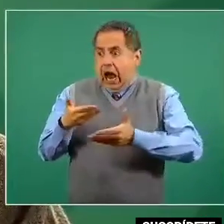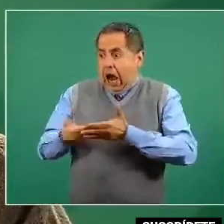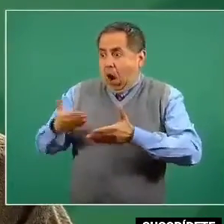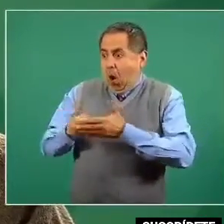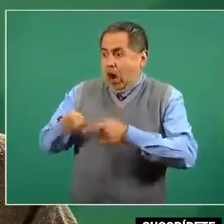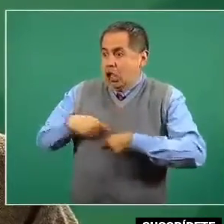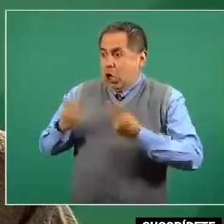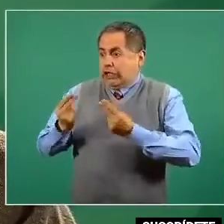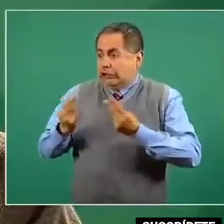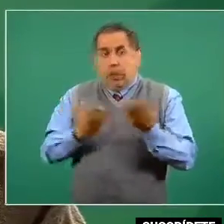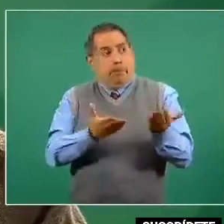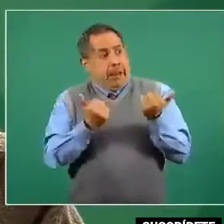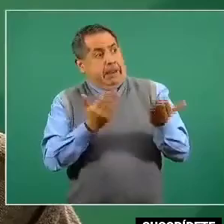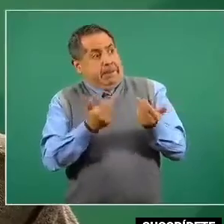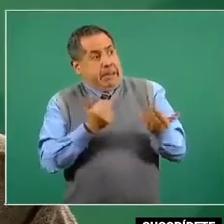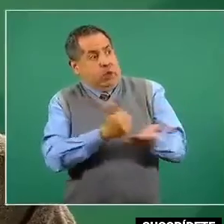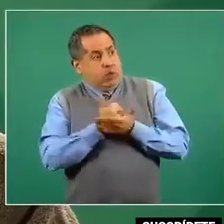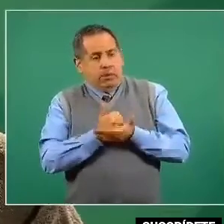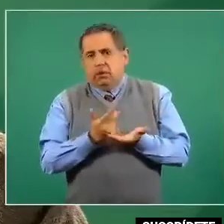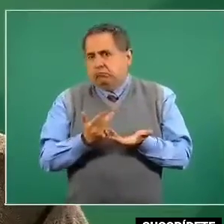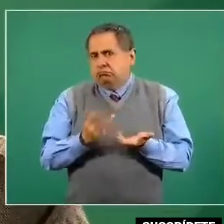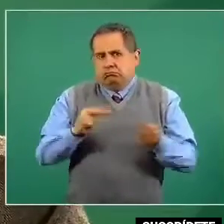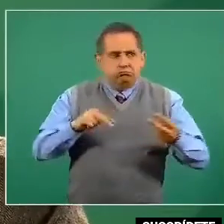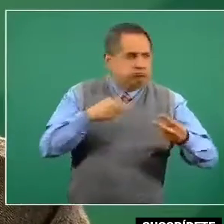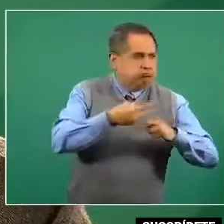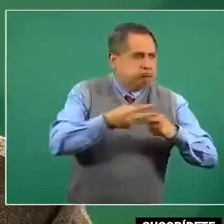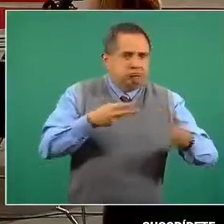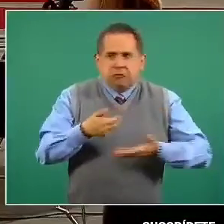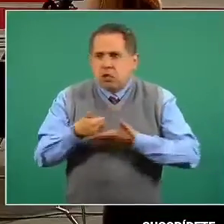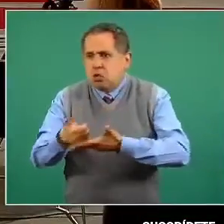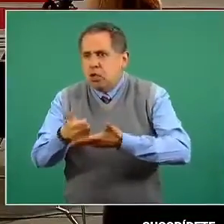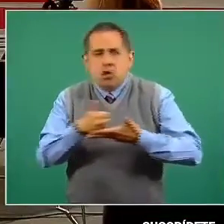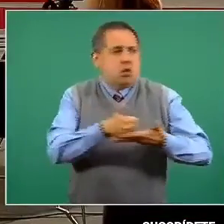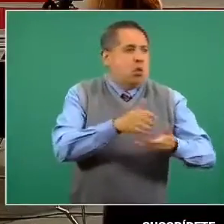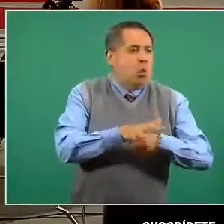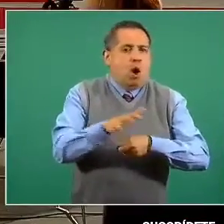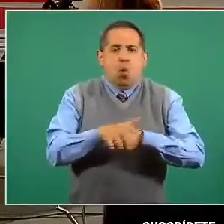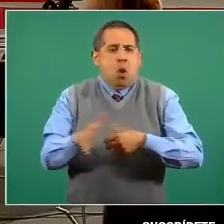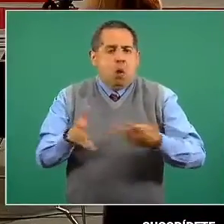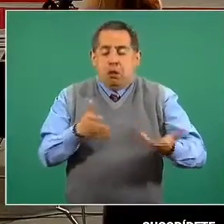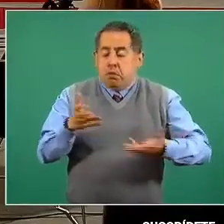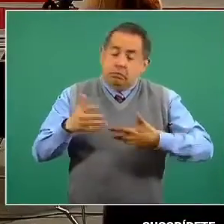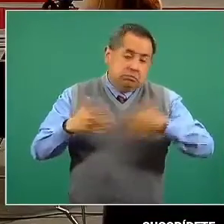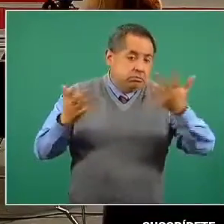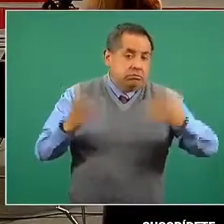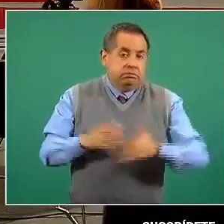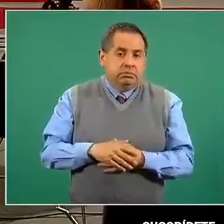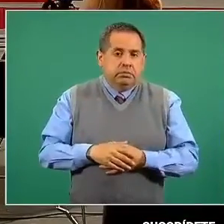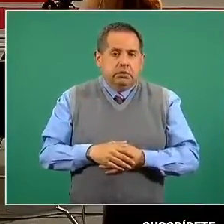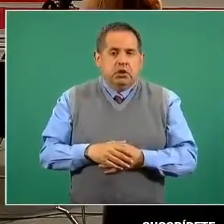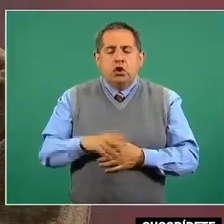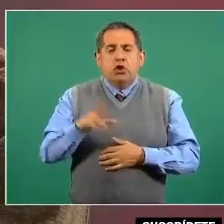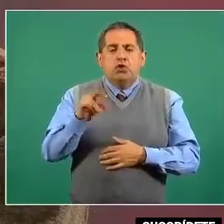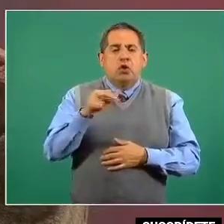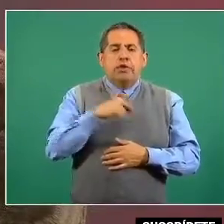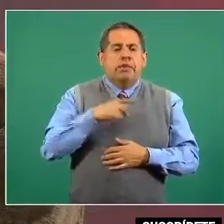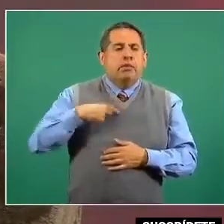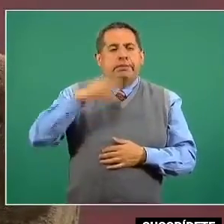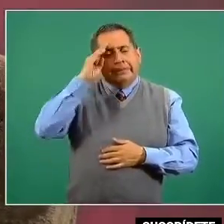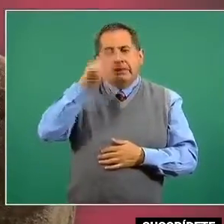recibió ayuda. Entonces no debemos interpretar las curvas epidémicas como un juicio a la buena o